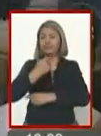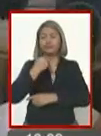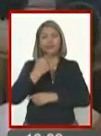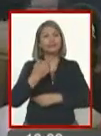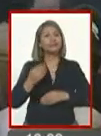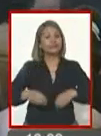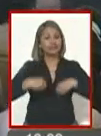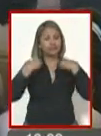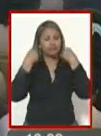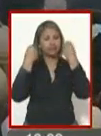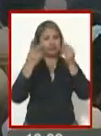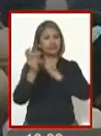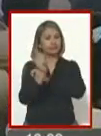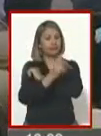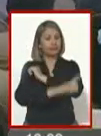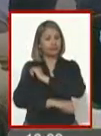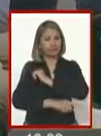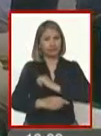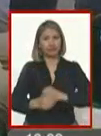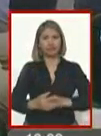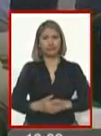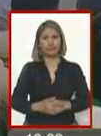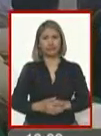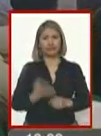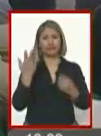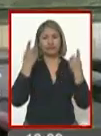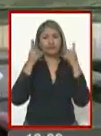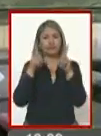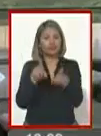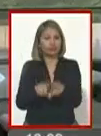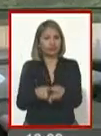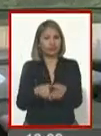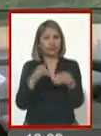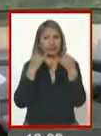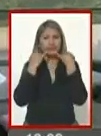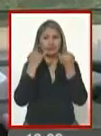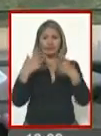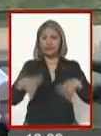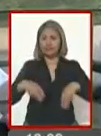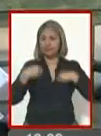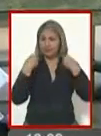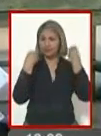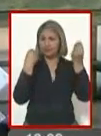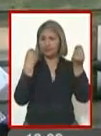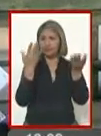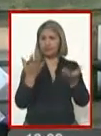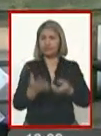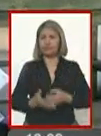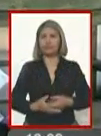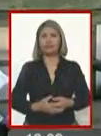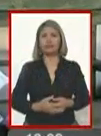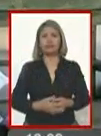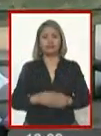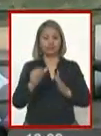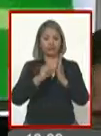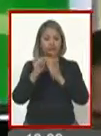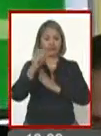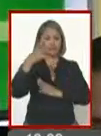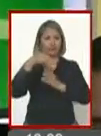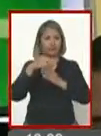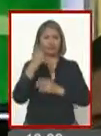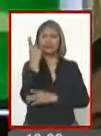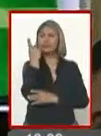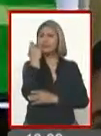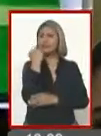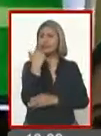emitir las sanciones correspondientes de acuerdo al informe que ha sido emitido por el auditor yente